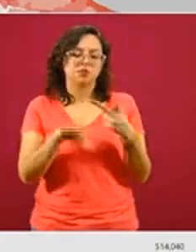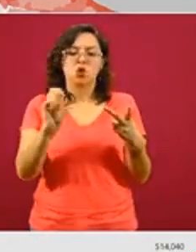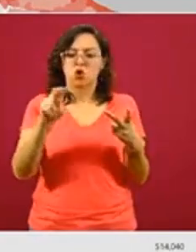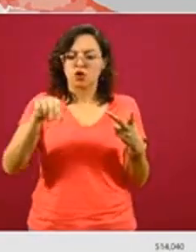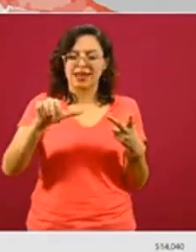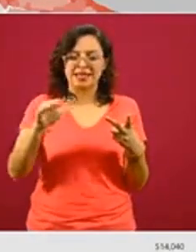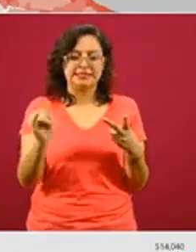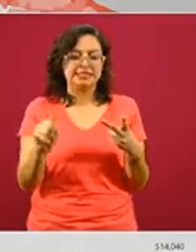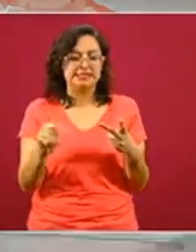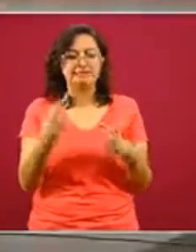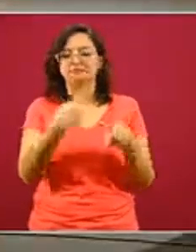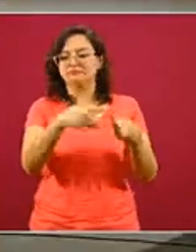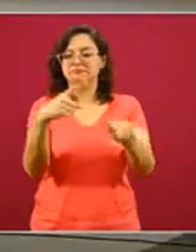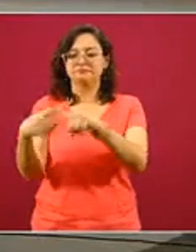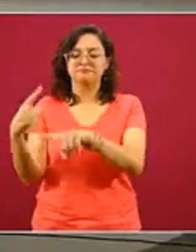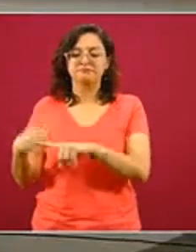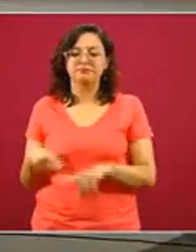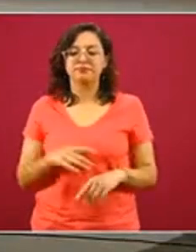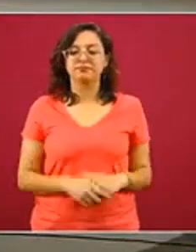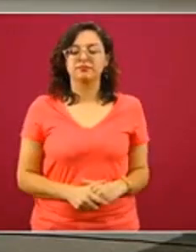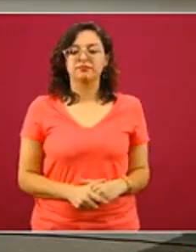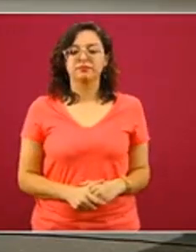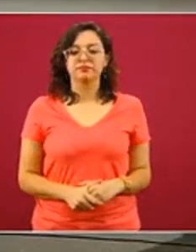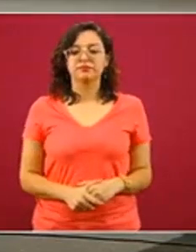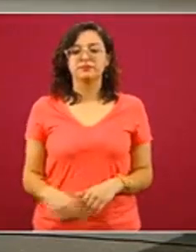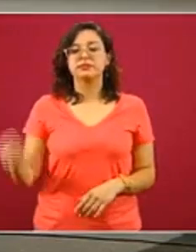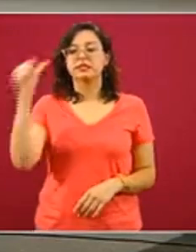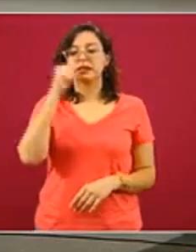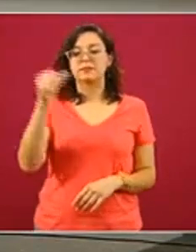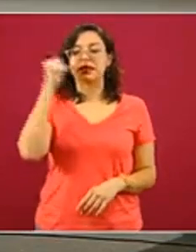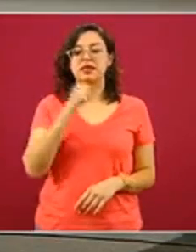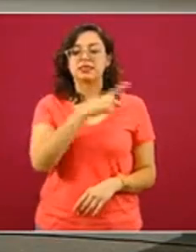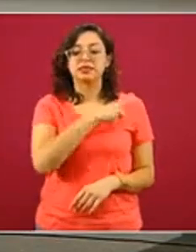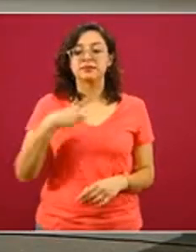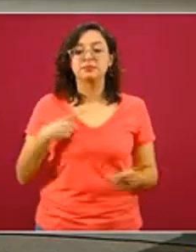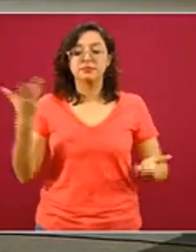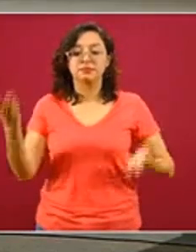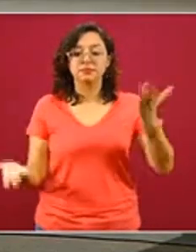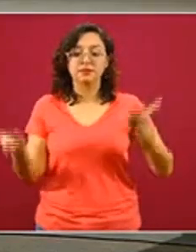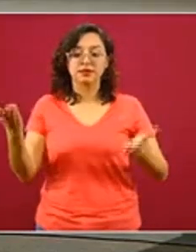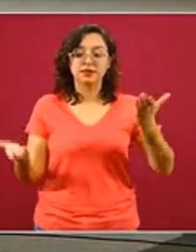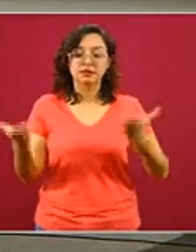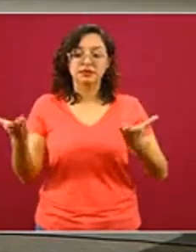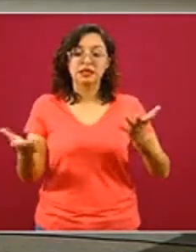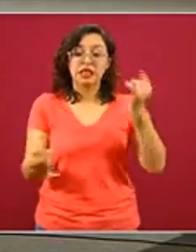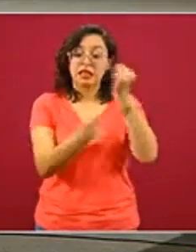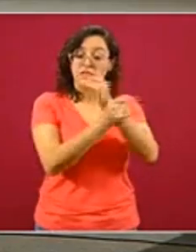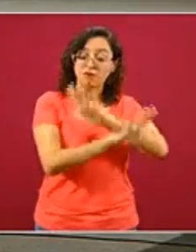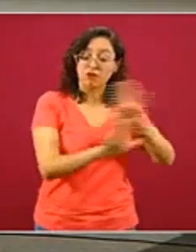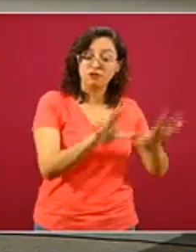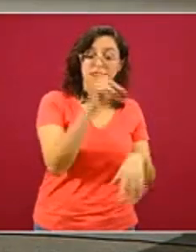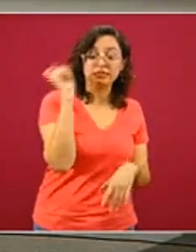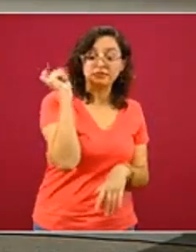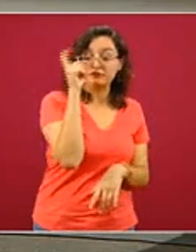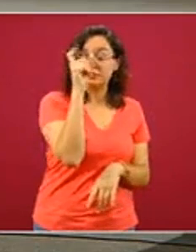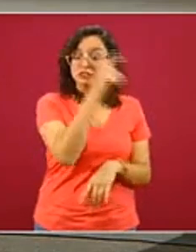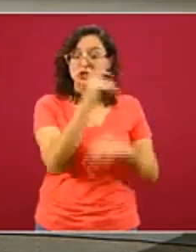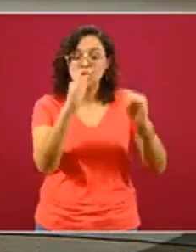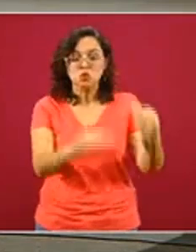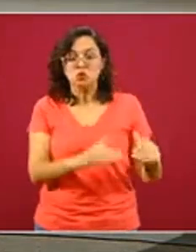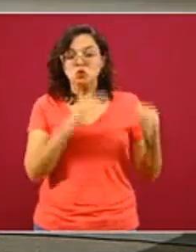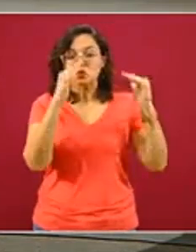etcétera. En todo momento hay que llegar a un equilibrio entre la complejidad de la información y la sofisticación de los